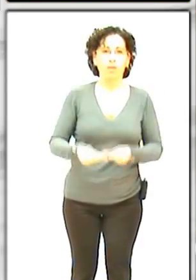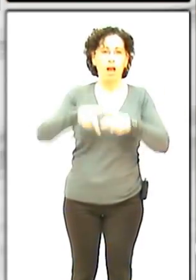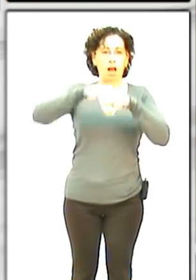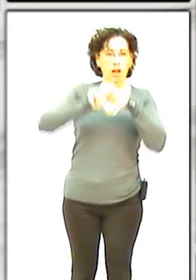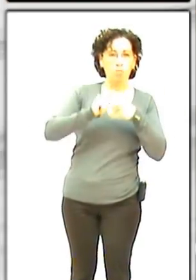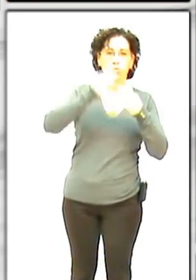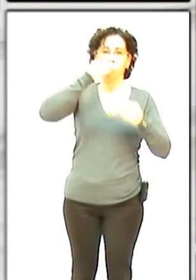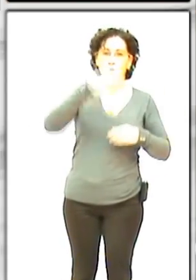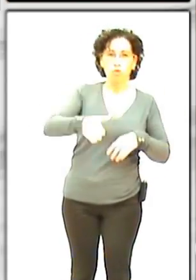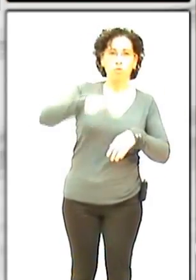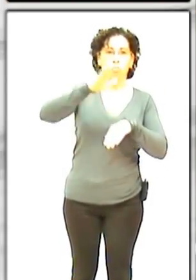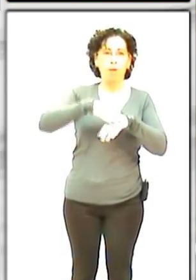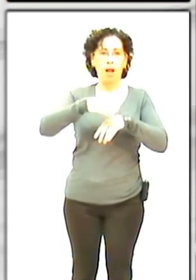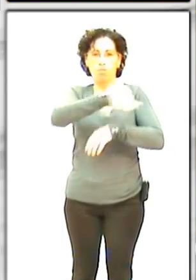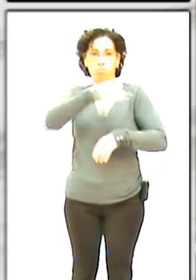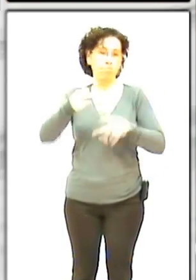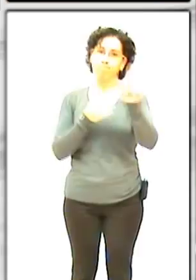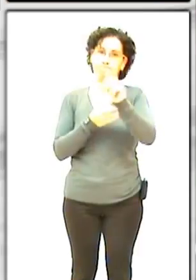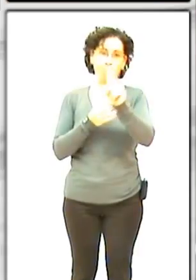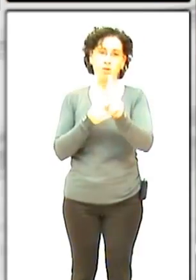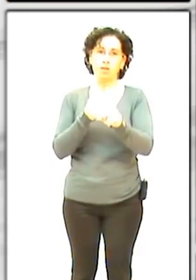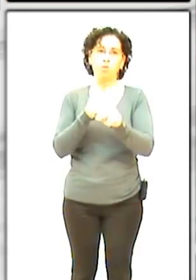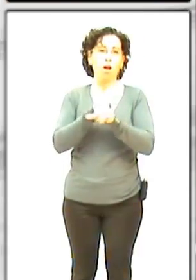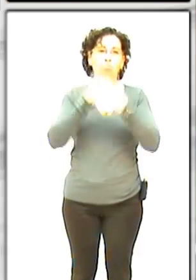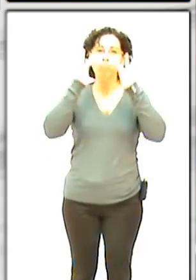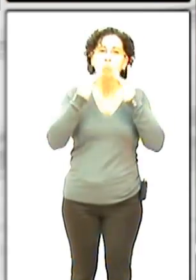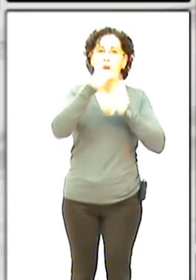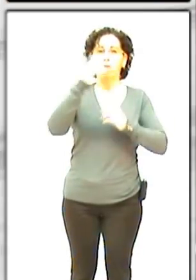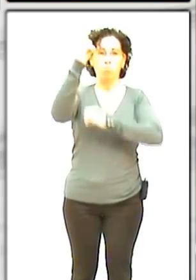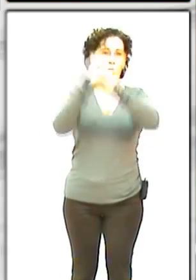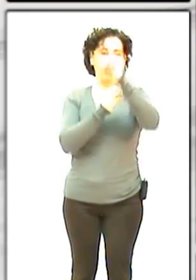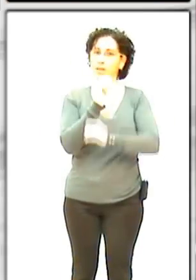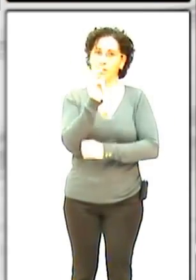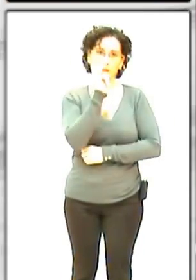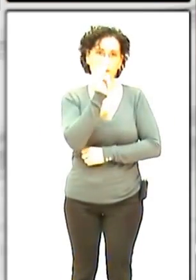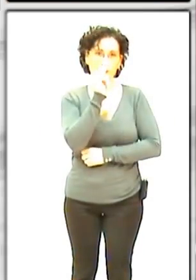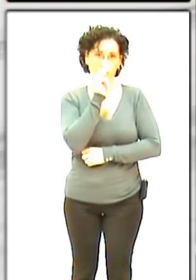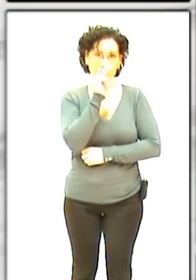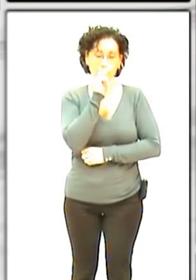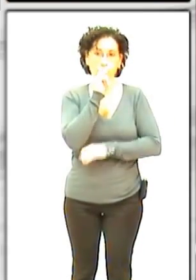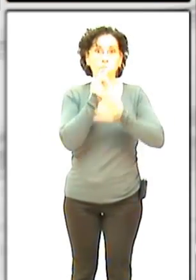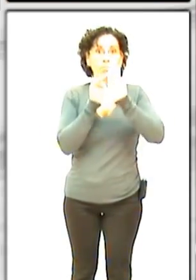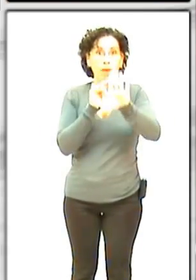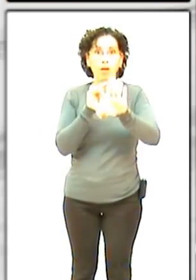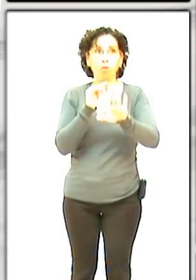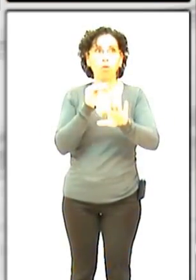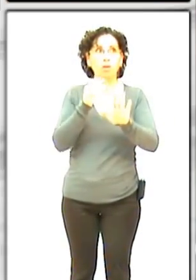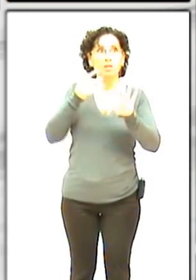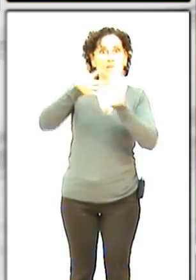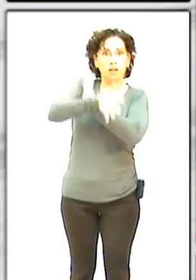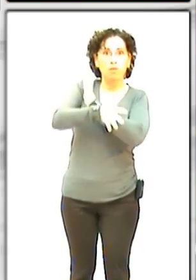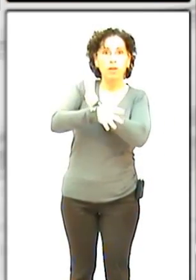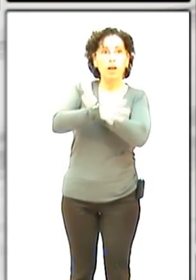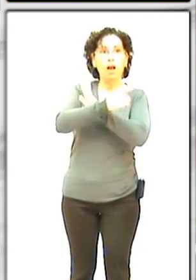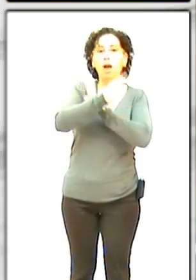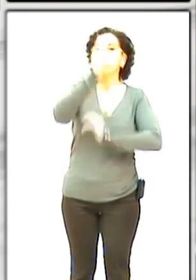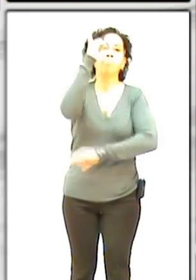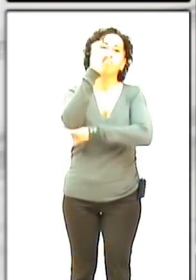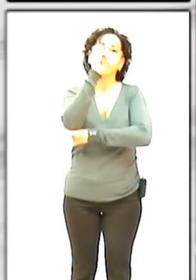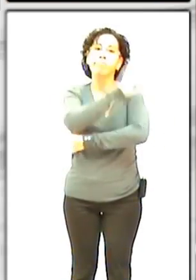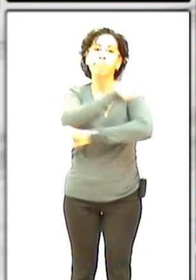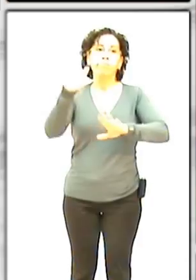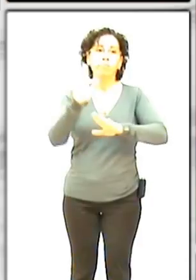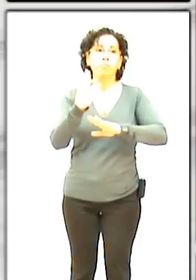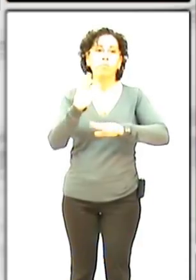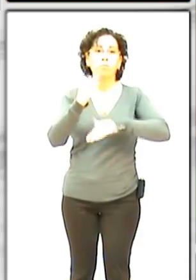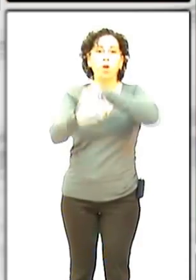herramienta fiable al 100%. No quiere decir que no se hagan y que no evolucionen y que no se